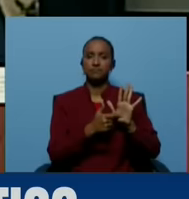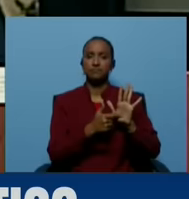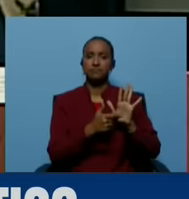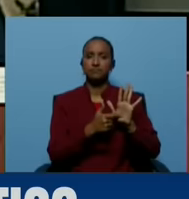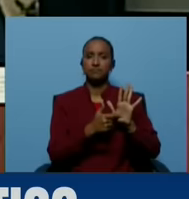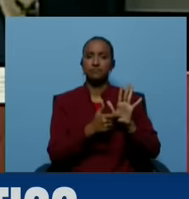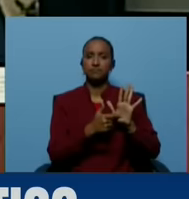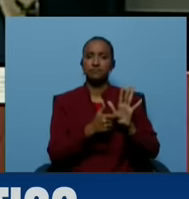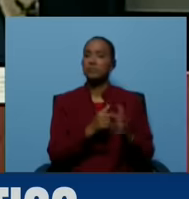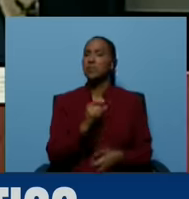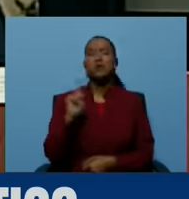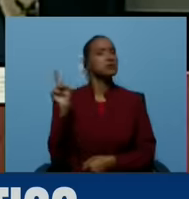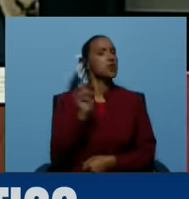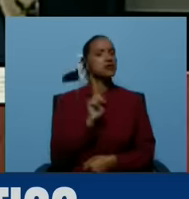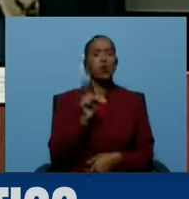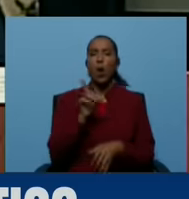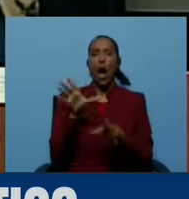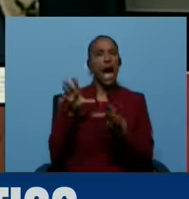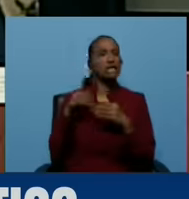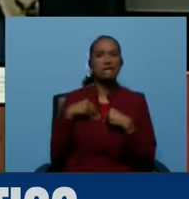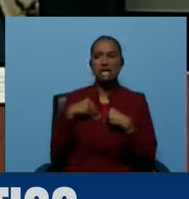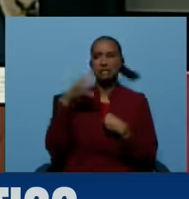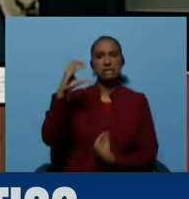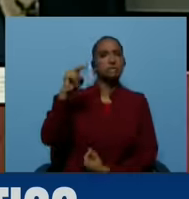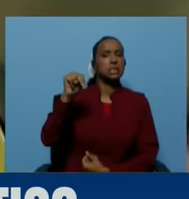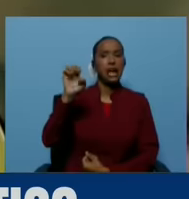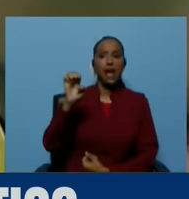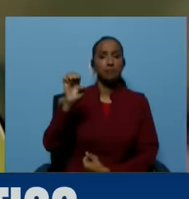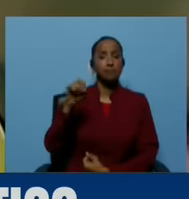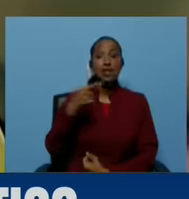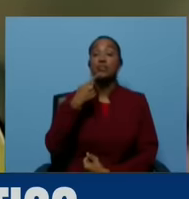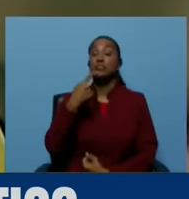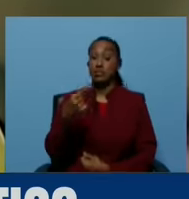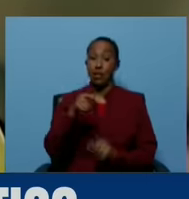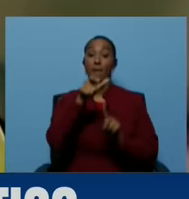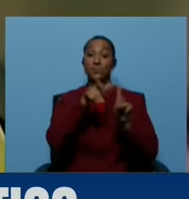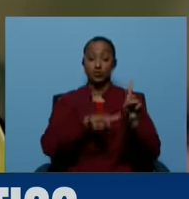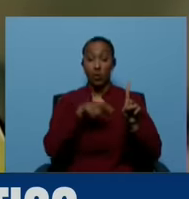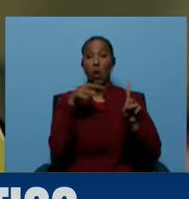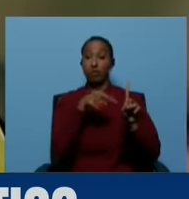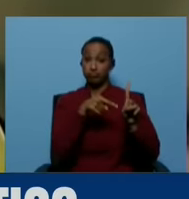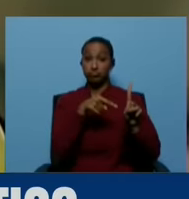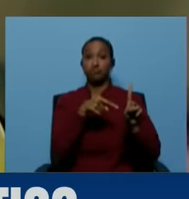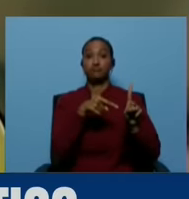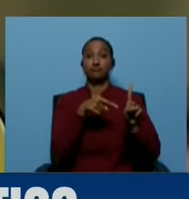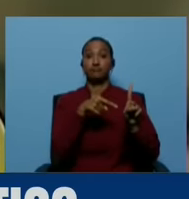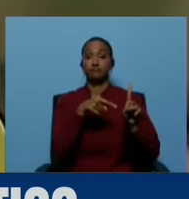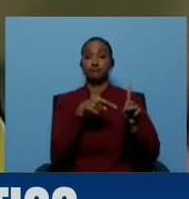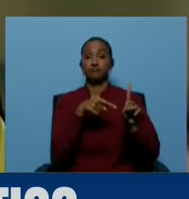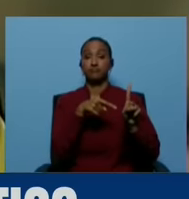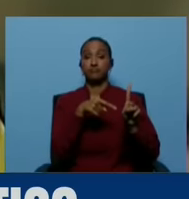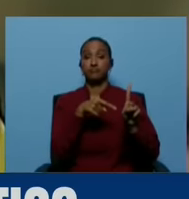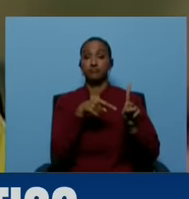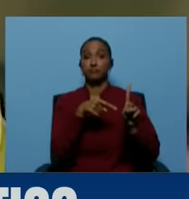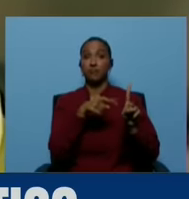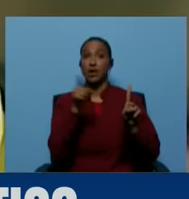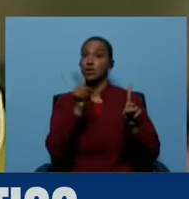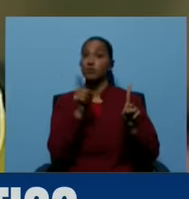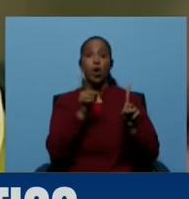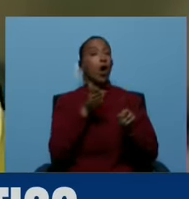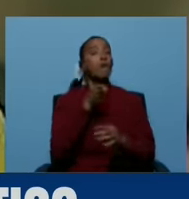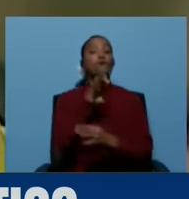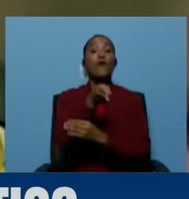que no reconoció al Poder Electoral, no acudió tampoco al Tribunal Supremo de